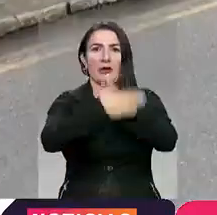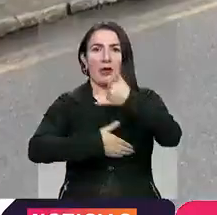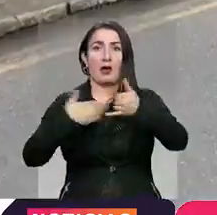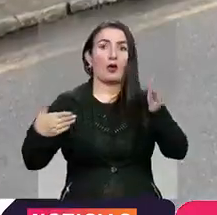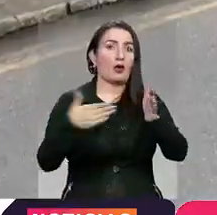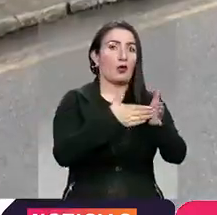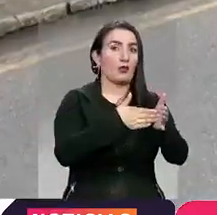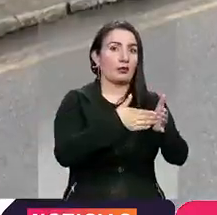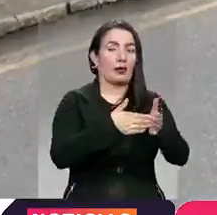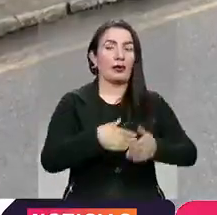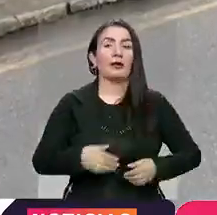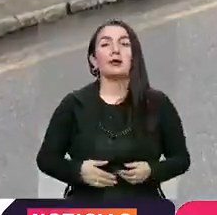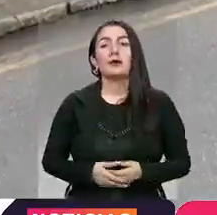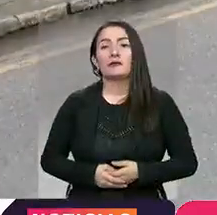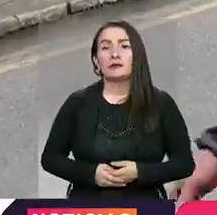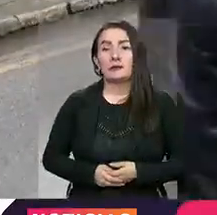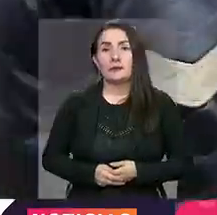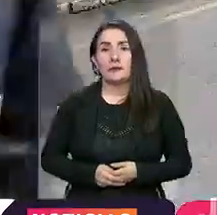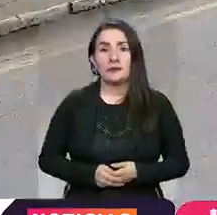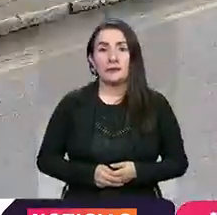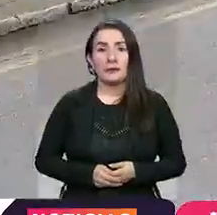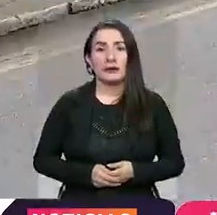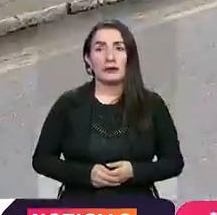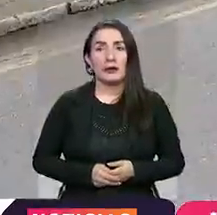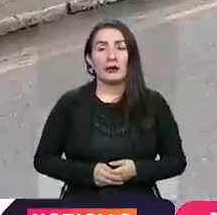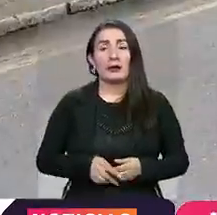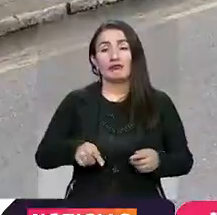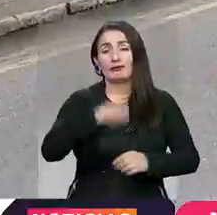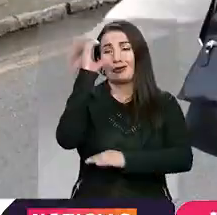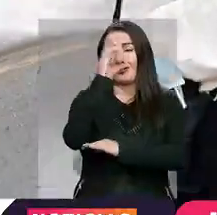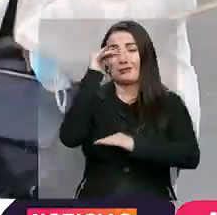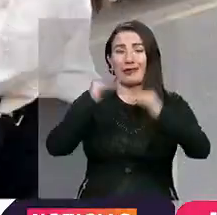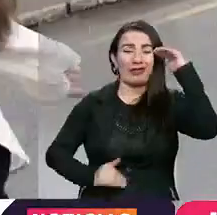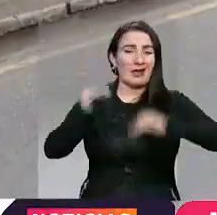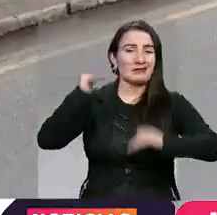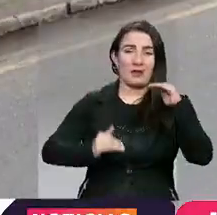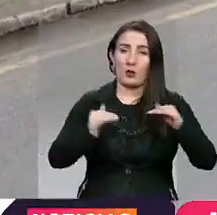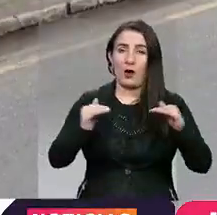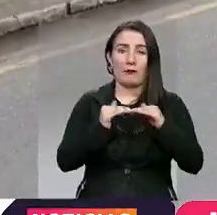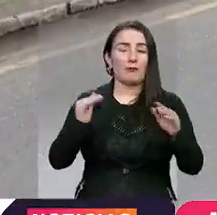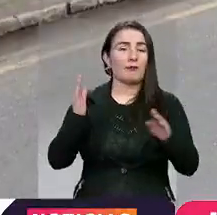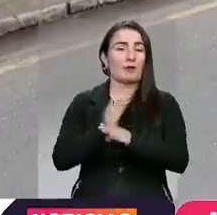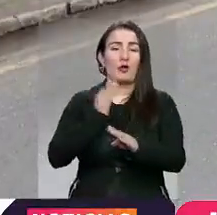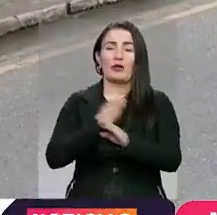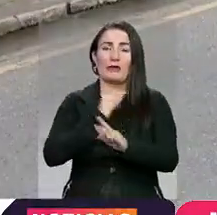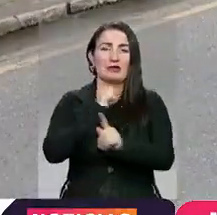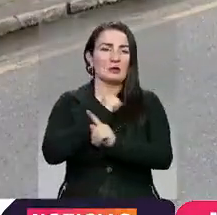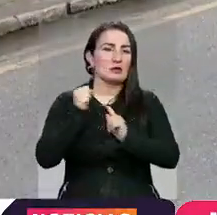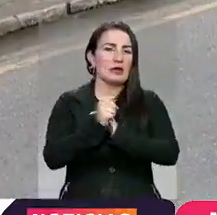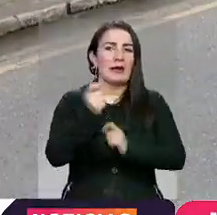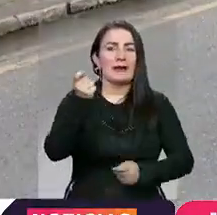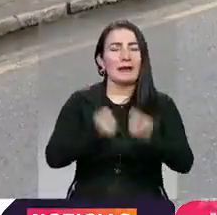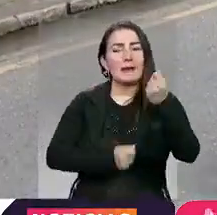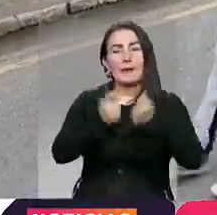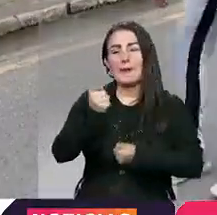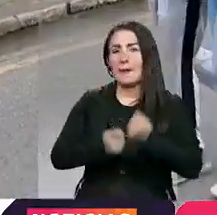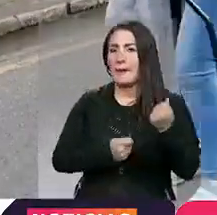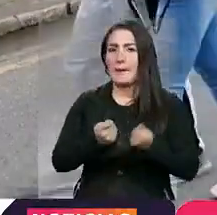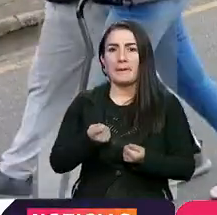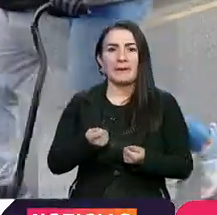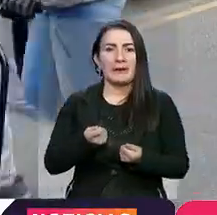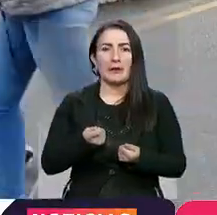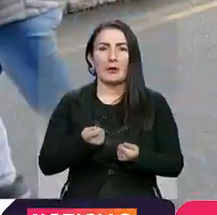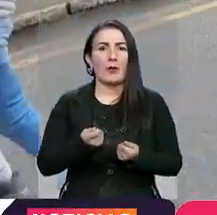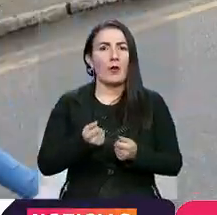contra. Pues yo considero que es un país lleno de desigualdad, con muchos problemas sociales, económicos, y pues con